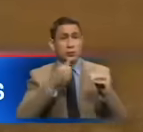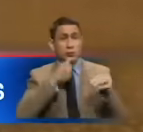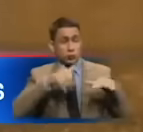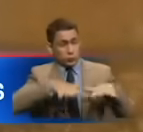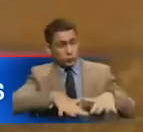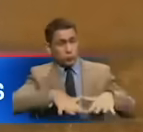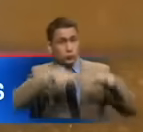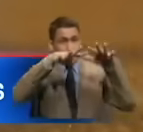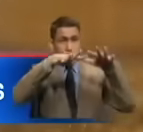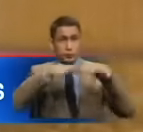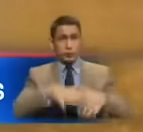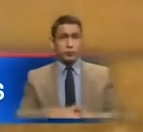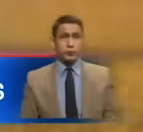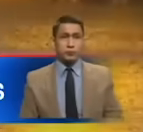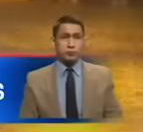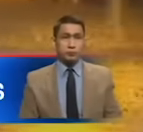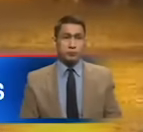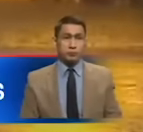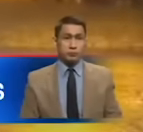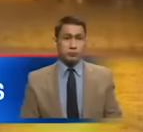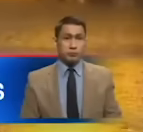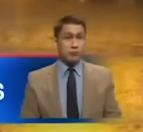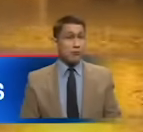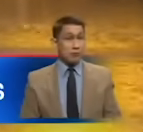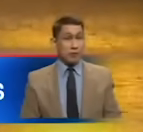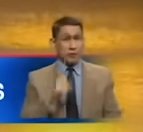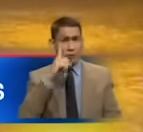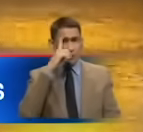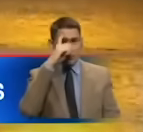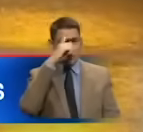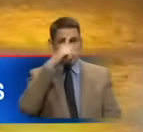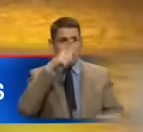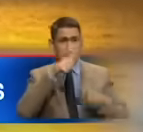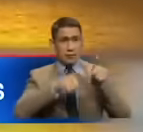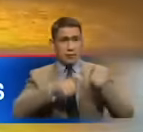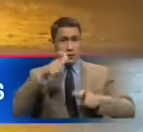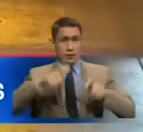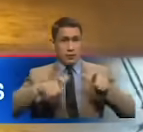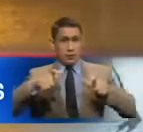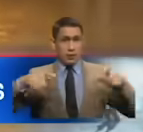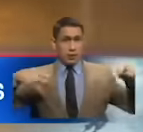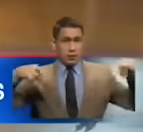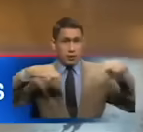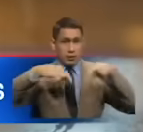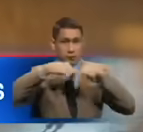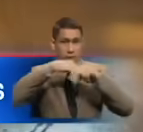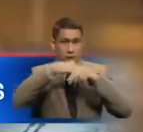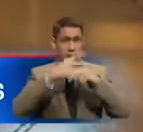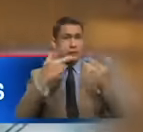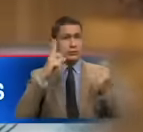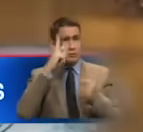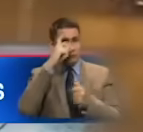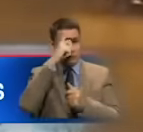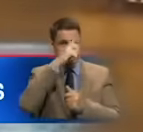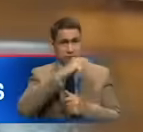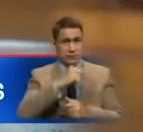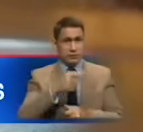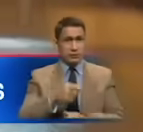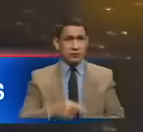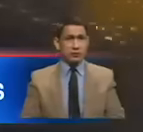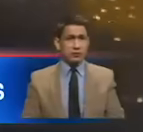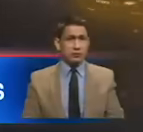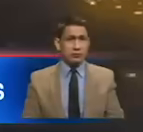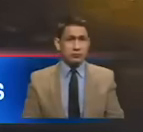sobre la superficie de las calles. A los usuarios no les quedó más que lanzarse al agua para poder entrar y salir de esta casa de